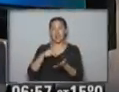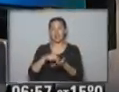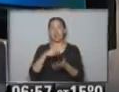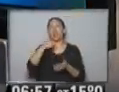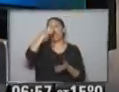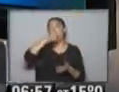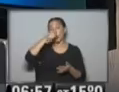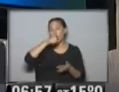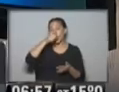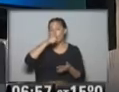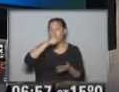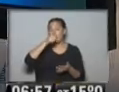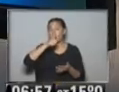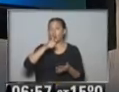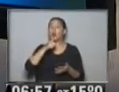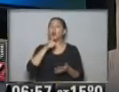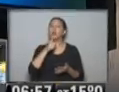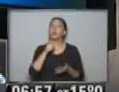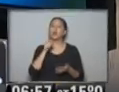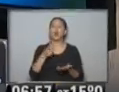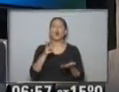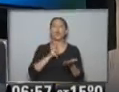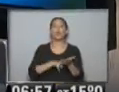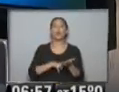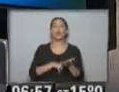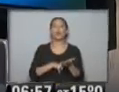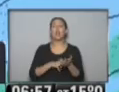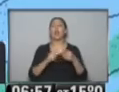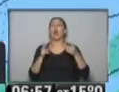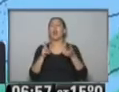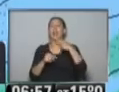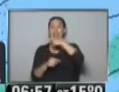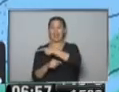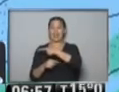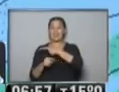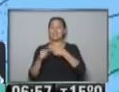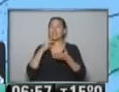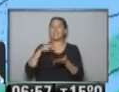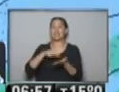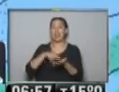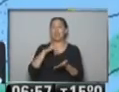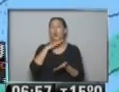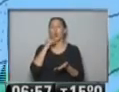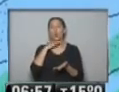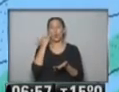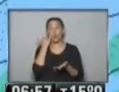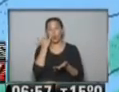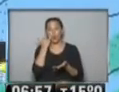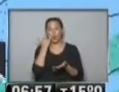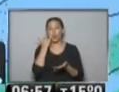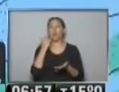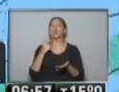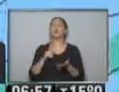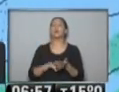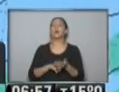ya estamos en domingo, hoy otra vez en el sector este de Salta, de Jujuy, noroeste de Santiago